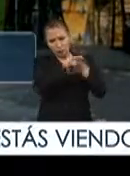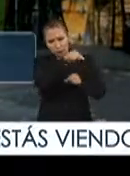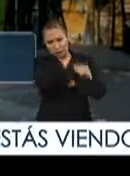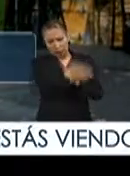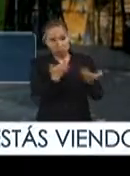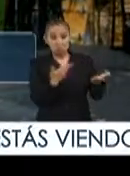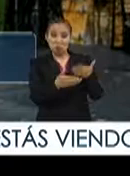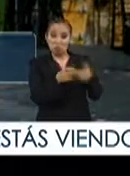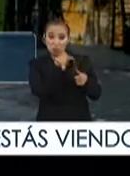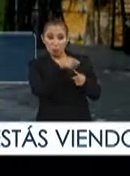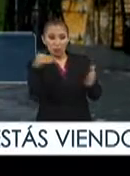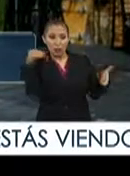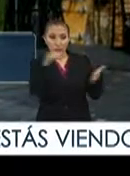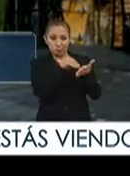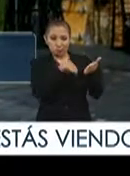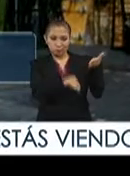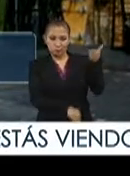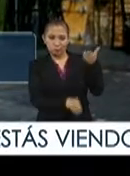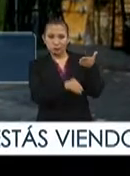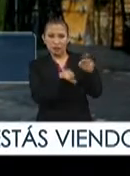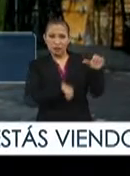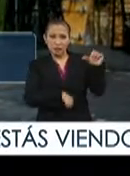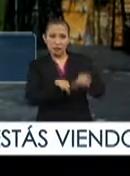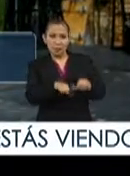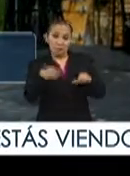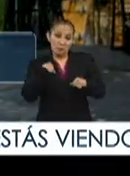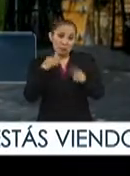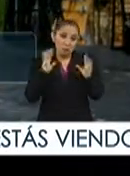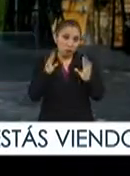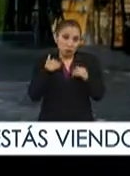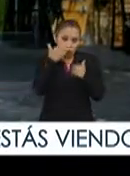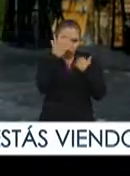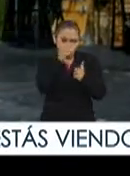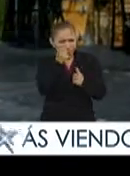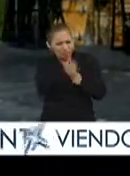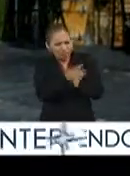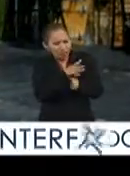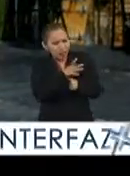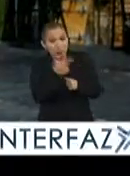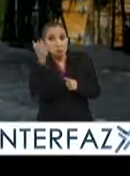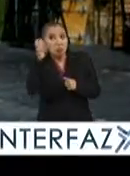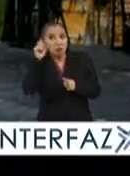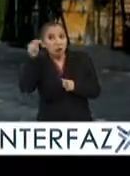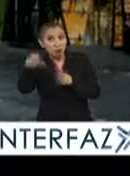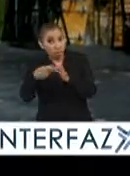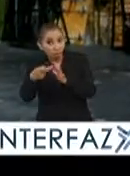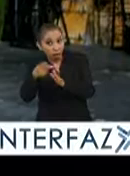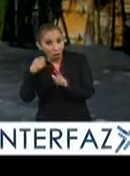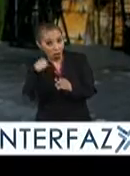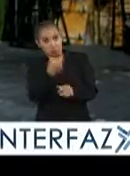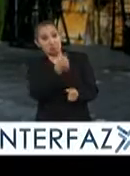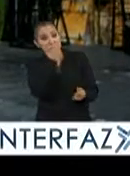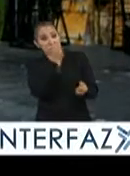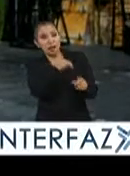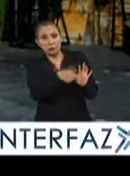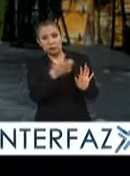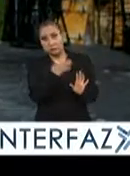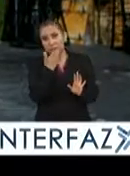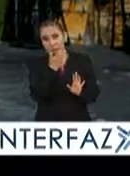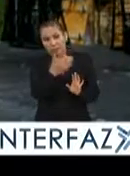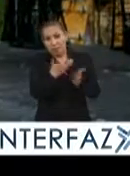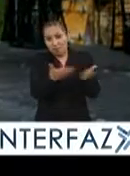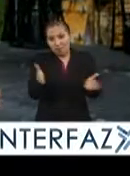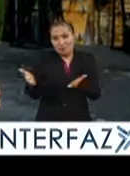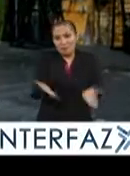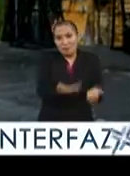porque está colocando cosas que, por lo menos en mi caso, yo no conocía y no se escuchan mucho. Entonces eso también es bueno porque está